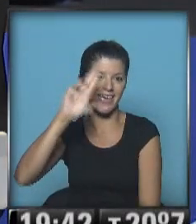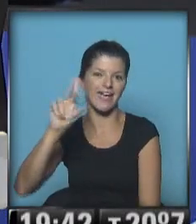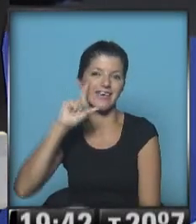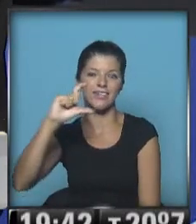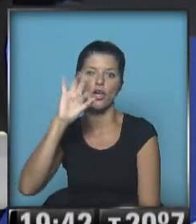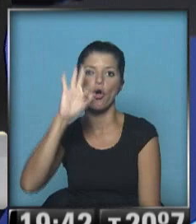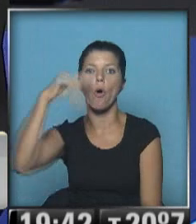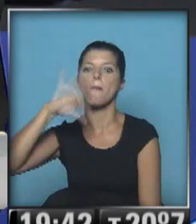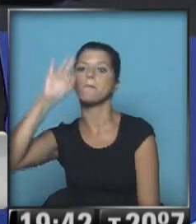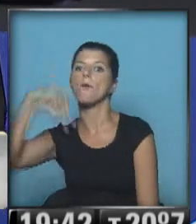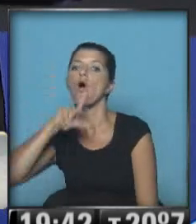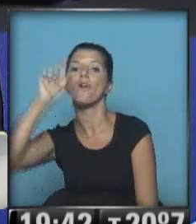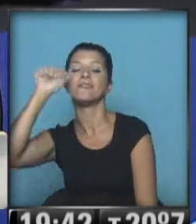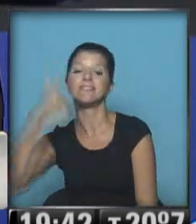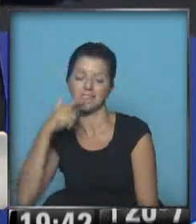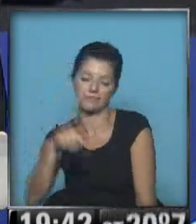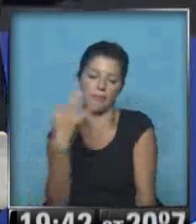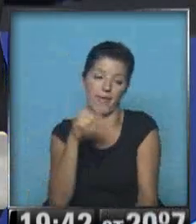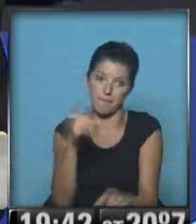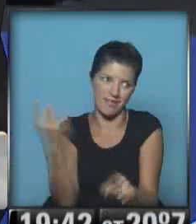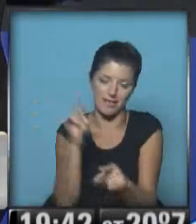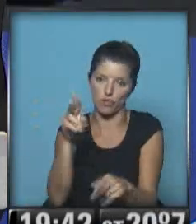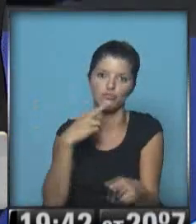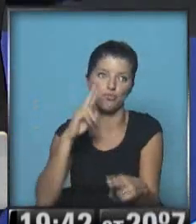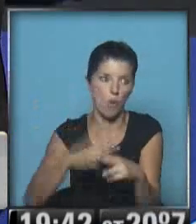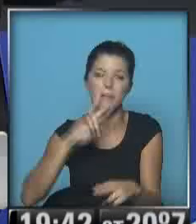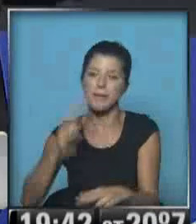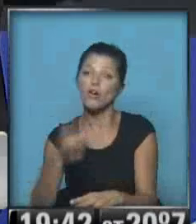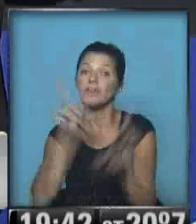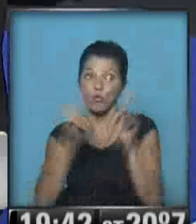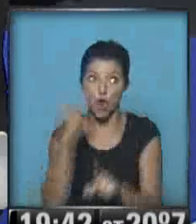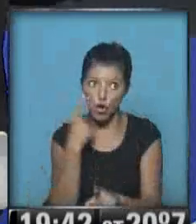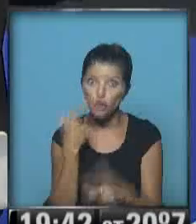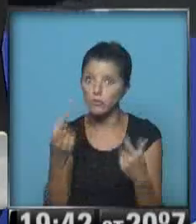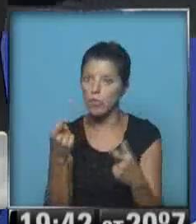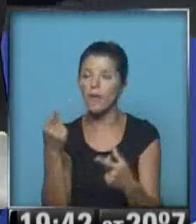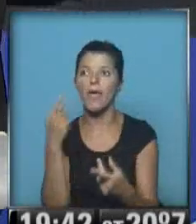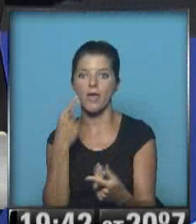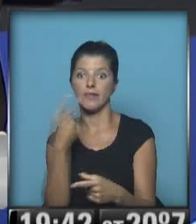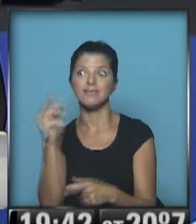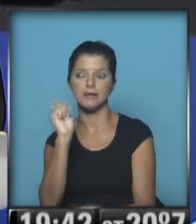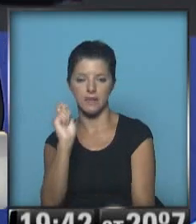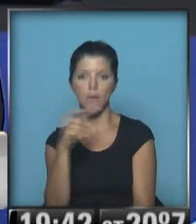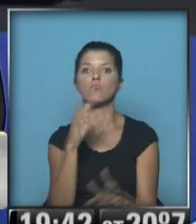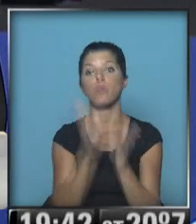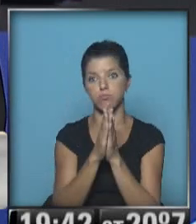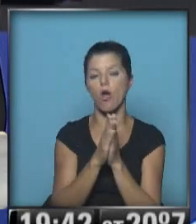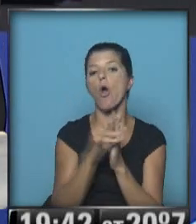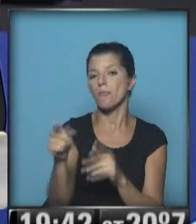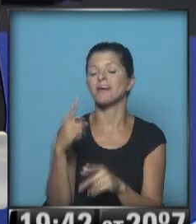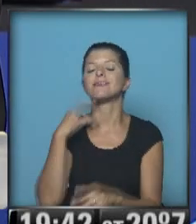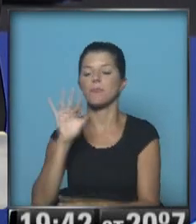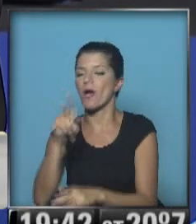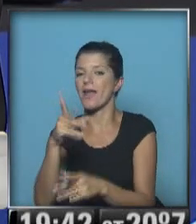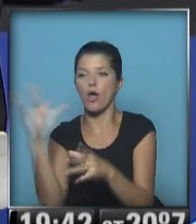alguien lo conoce y nos quiere dar esa información bárbaro porque realmente es imposible hallarlo sabemos que vino de la mano de mascheroni que era un militar que